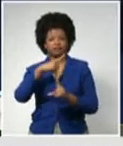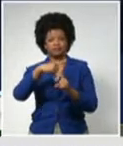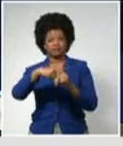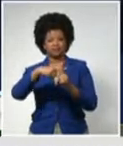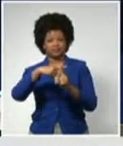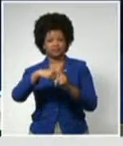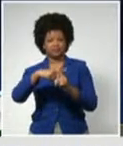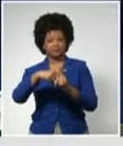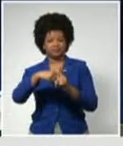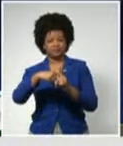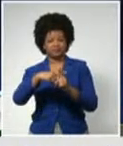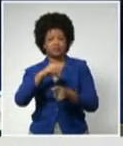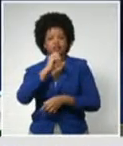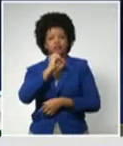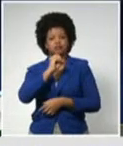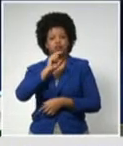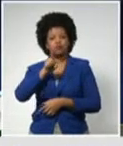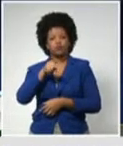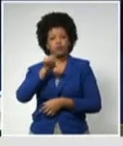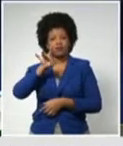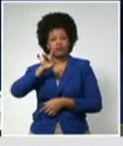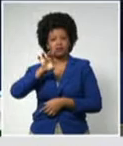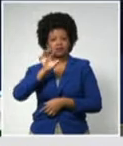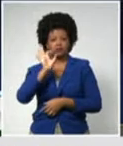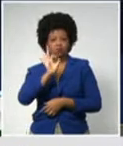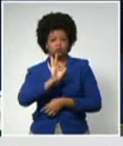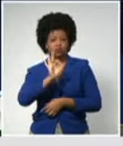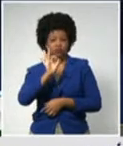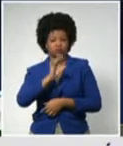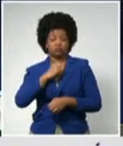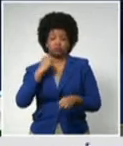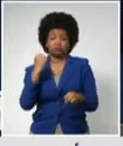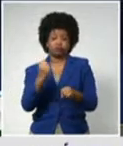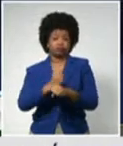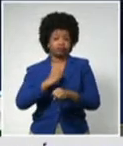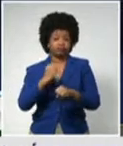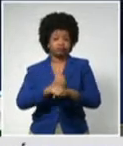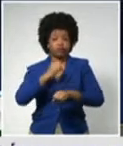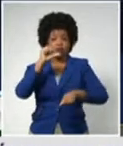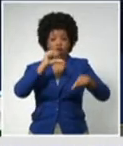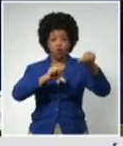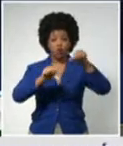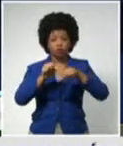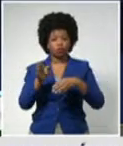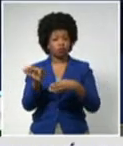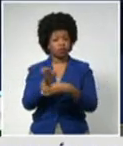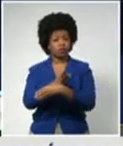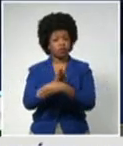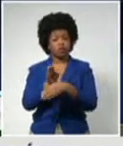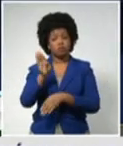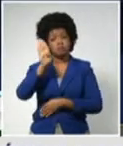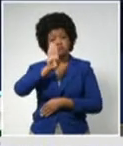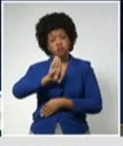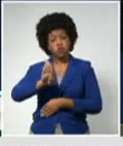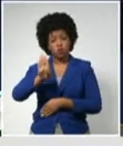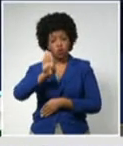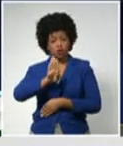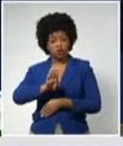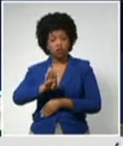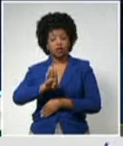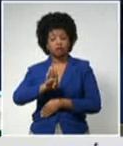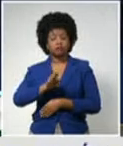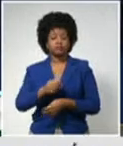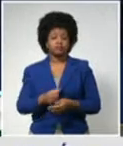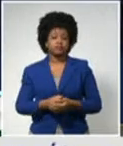el 0,15%. Trabajaron los laboratorios de biología molecular del Instituto